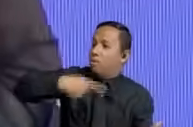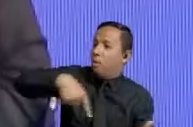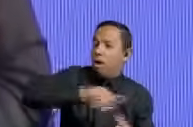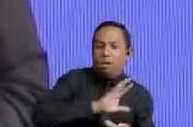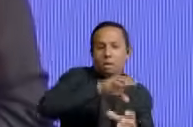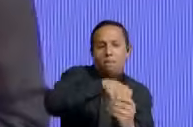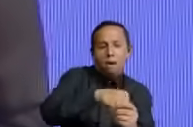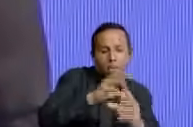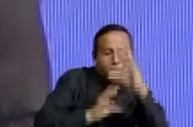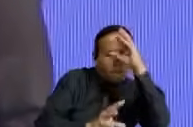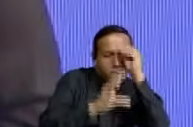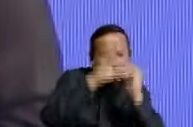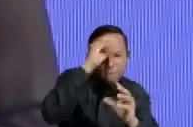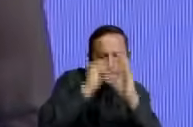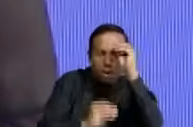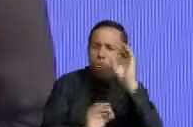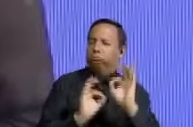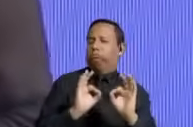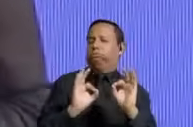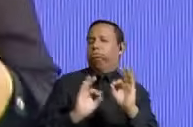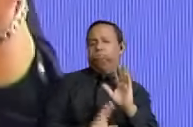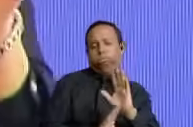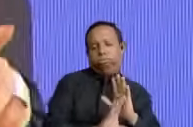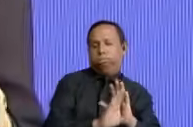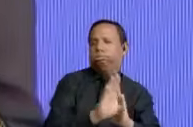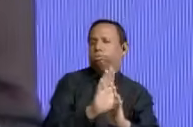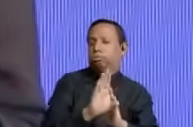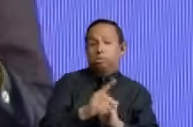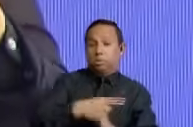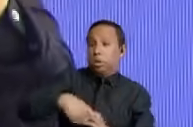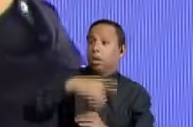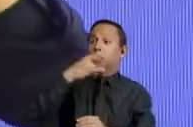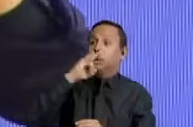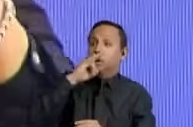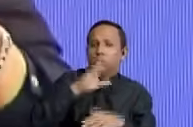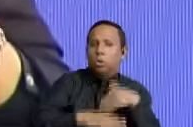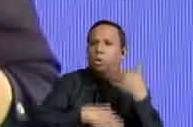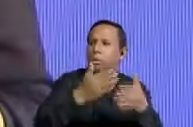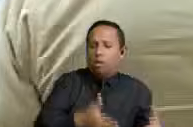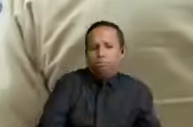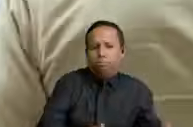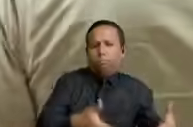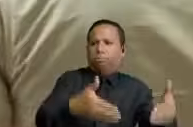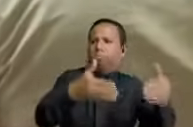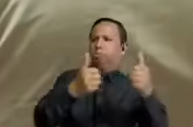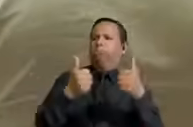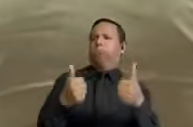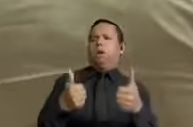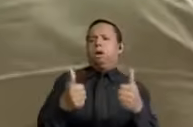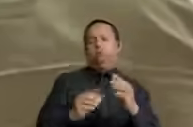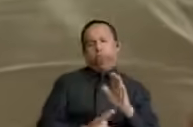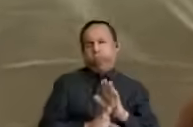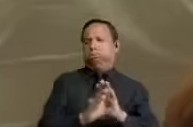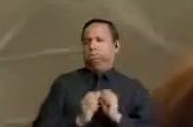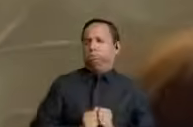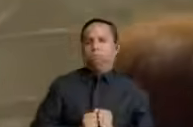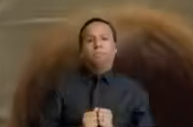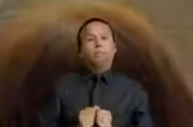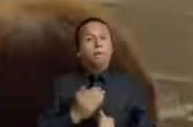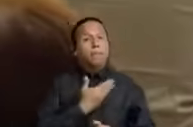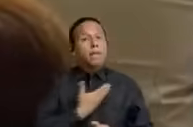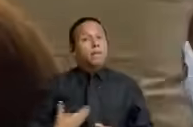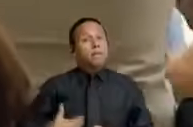inolvidables de suñe de eso Porque estos niños van a crecer sanos allí estuvo el presidente Daniel